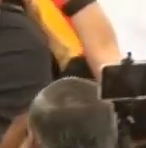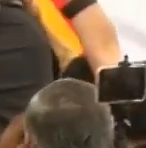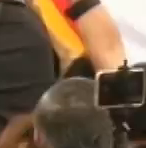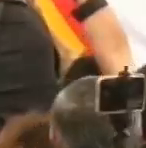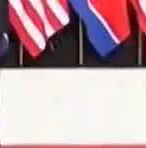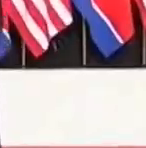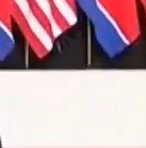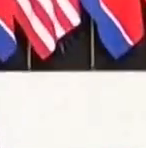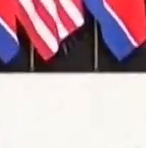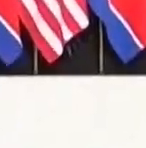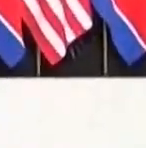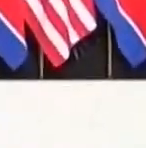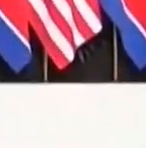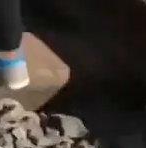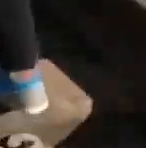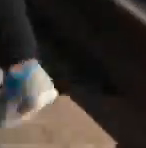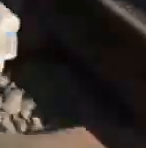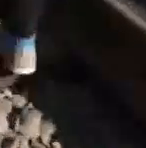Coyuntura mundial.